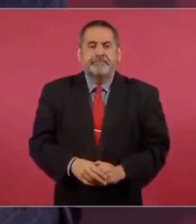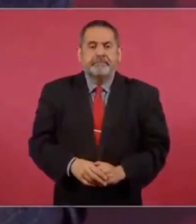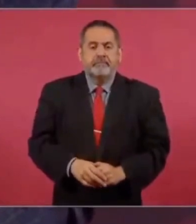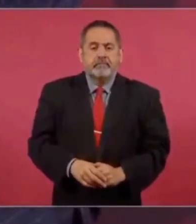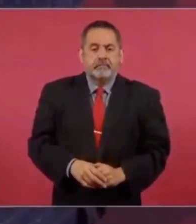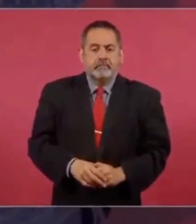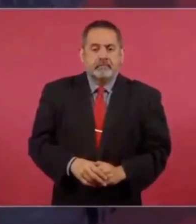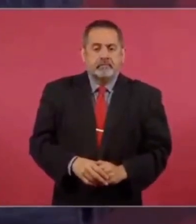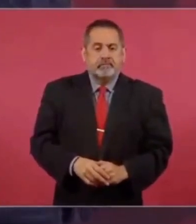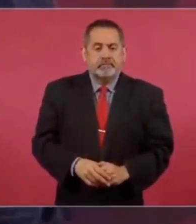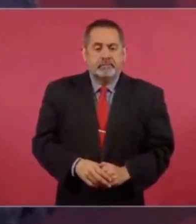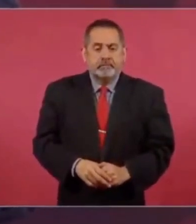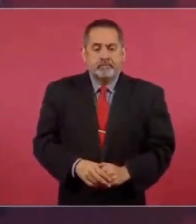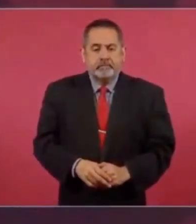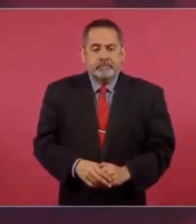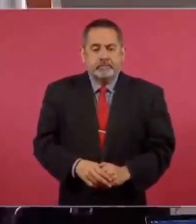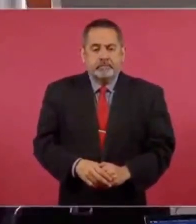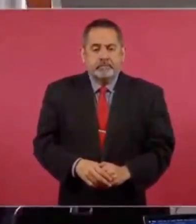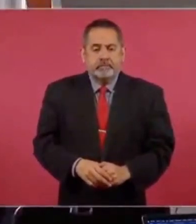les voy a mostrar,